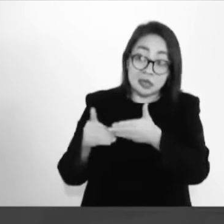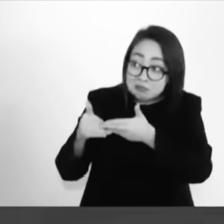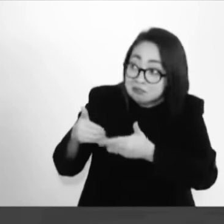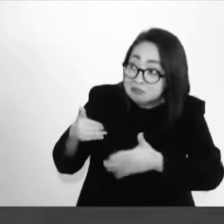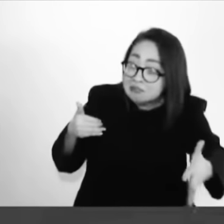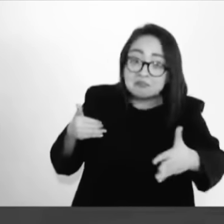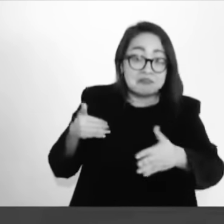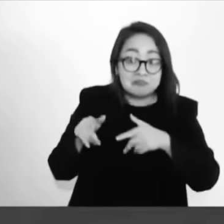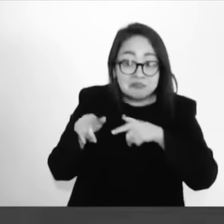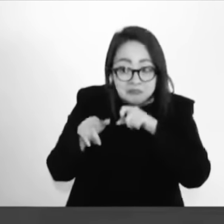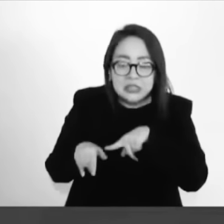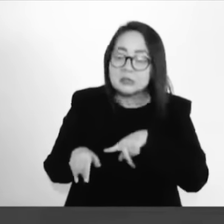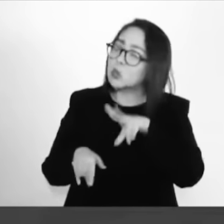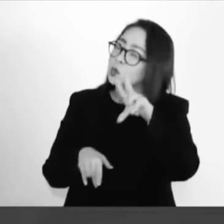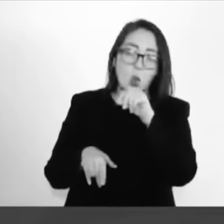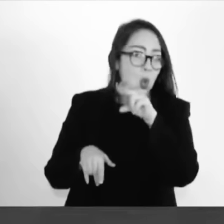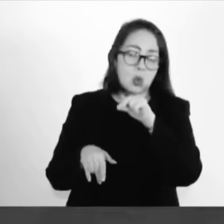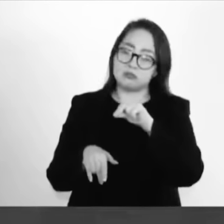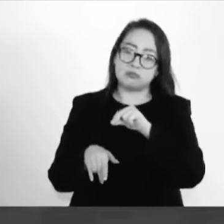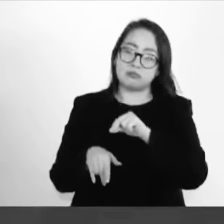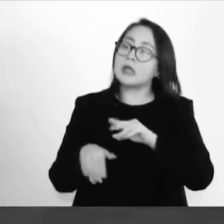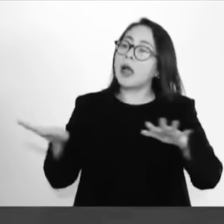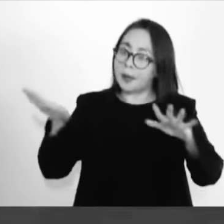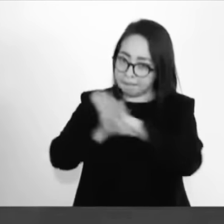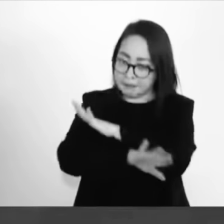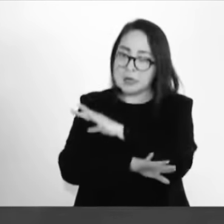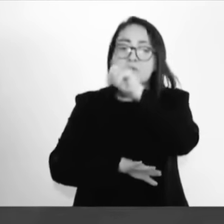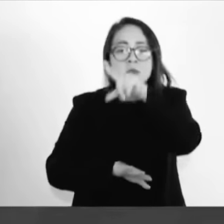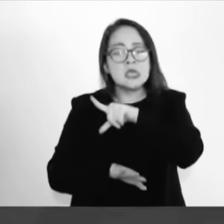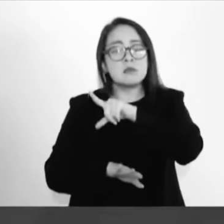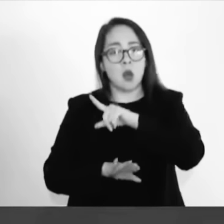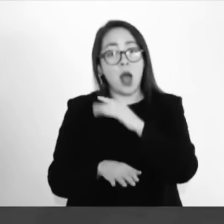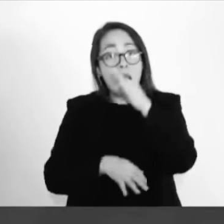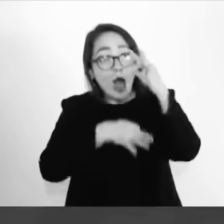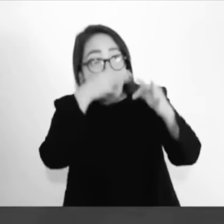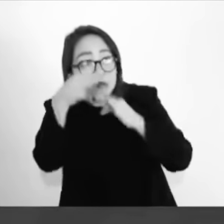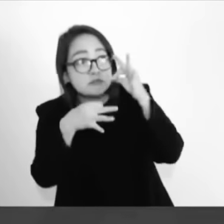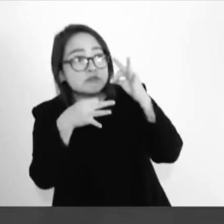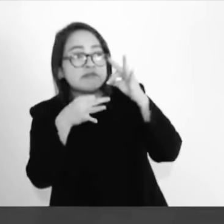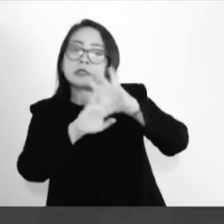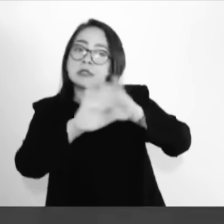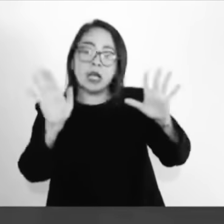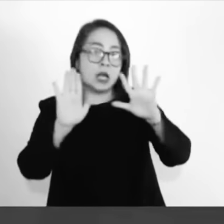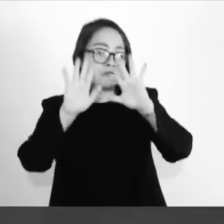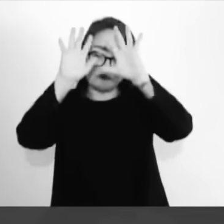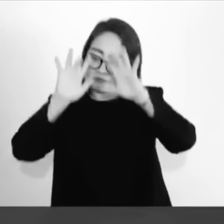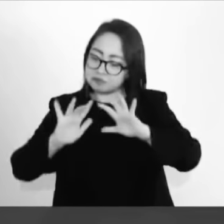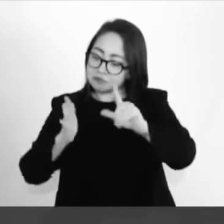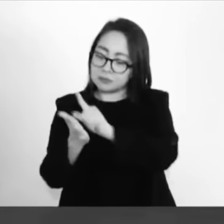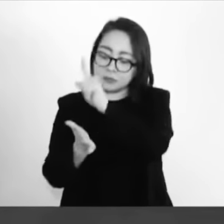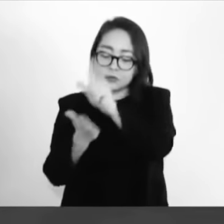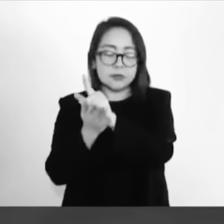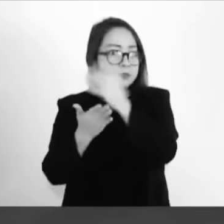continuar así. Voy a enviar también una reforma a esa